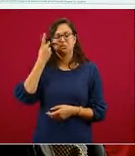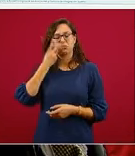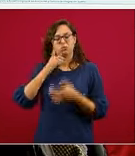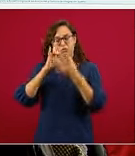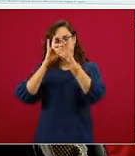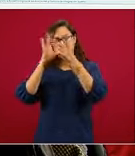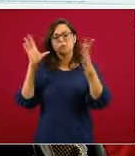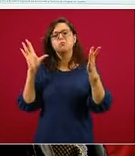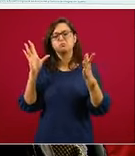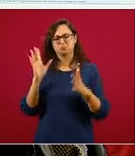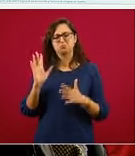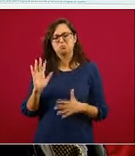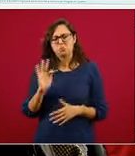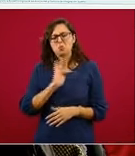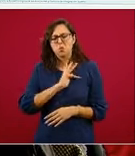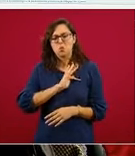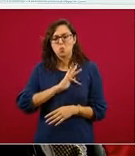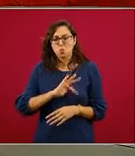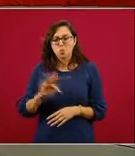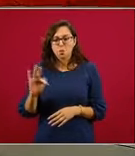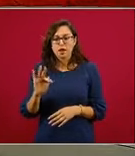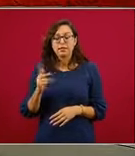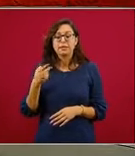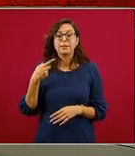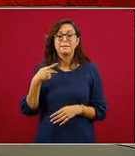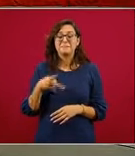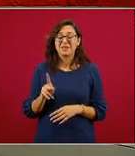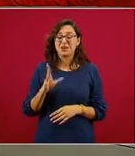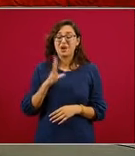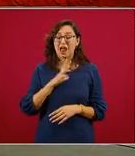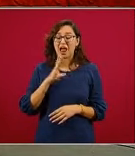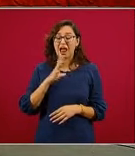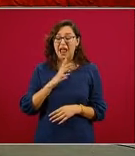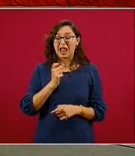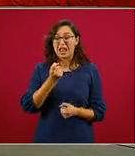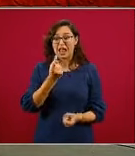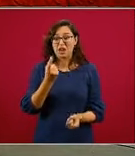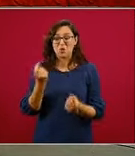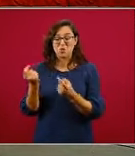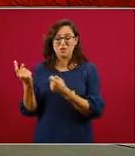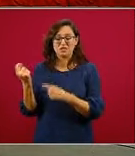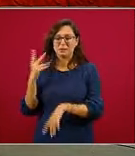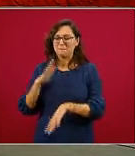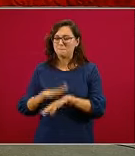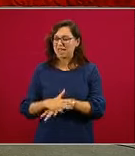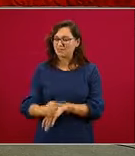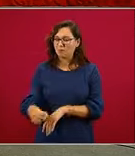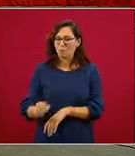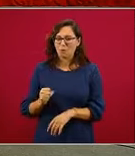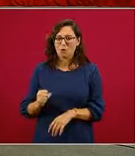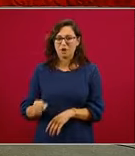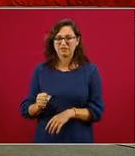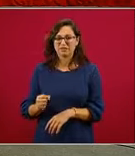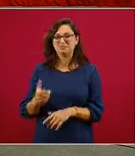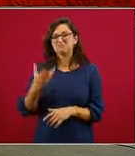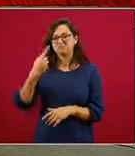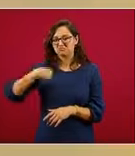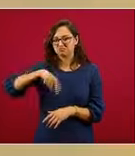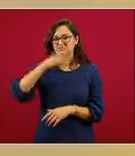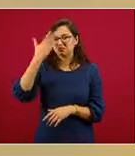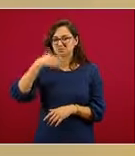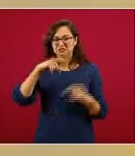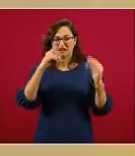embargo, hay variaciones de esta molécula que pueden ser muchísimo más potentes. Sabemos que de estos laboratorios de